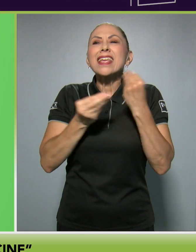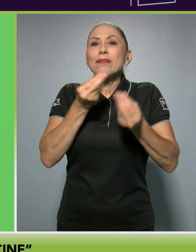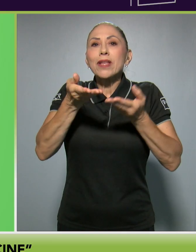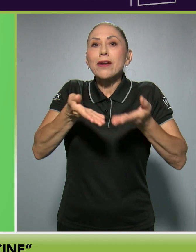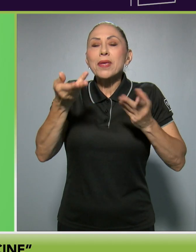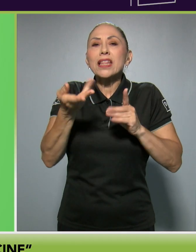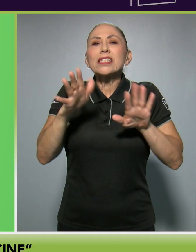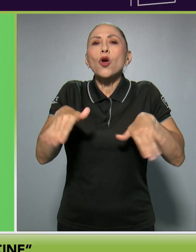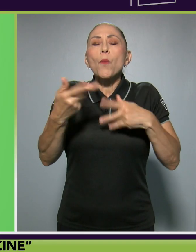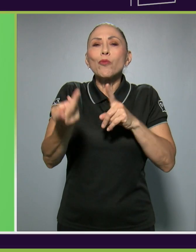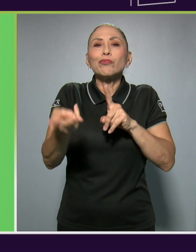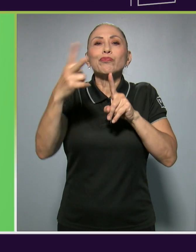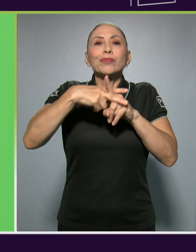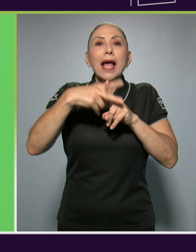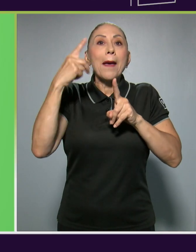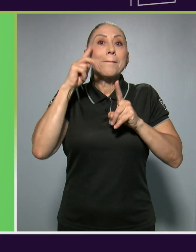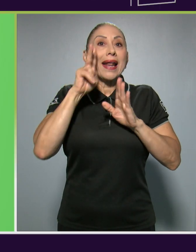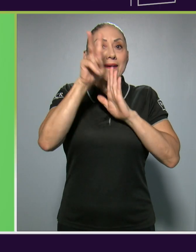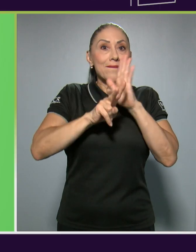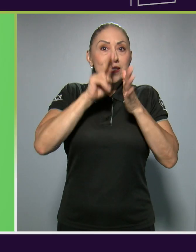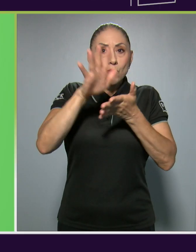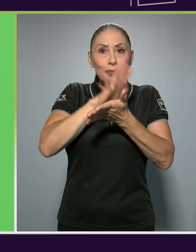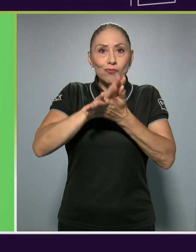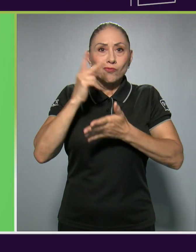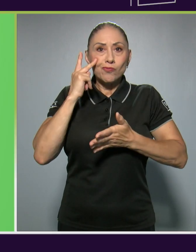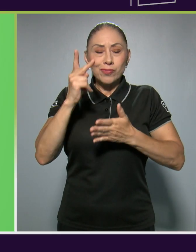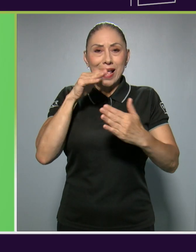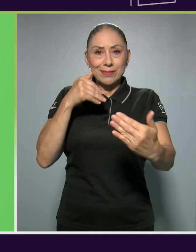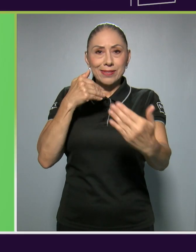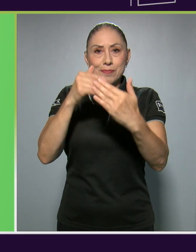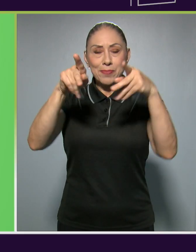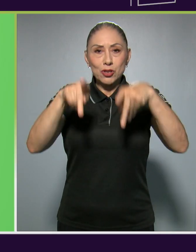el audiovisual a las personas con discapacidad.